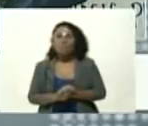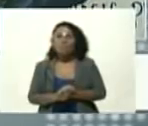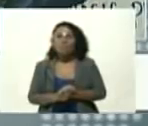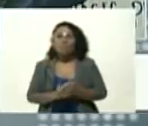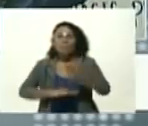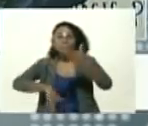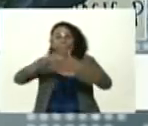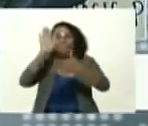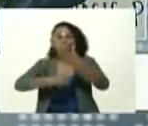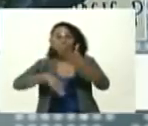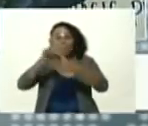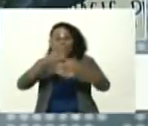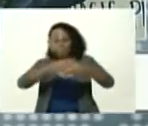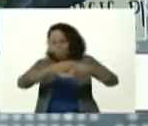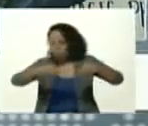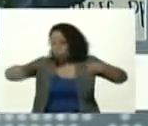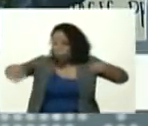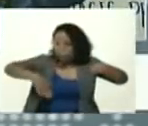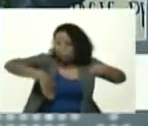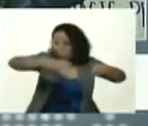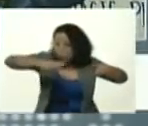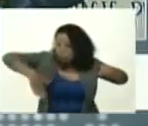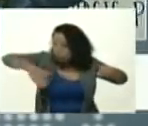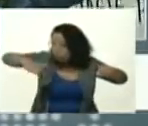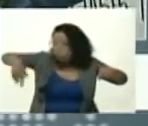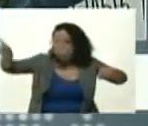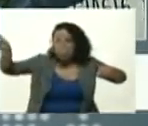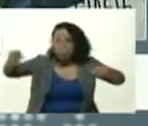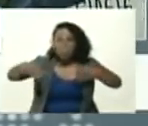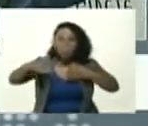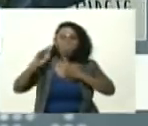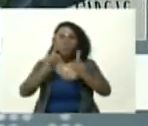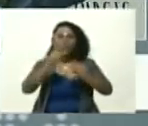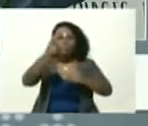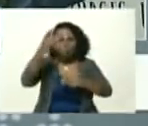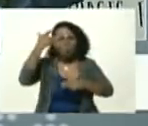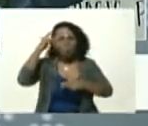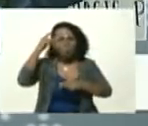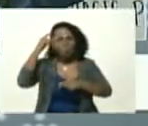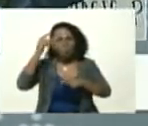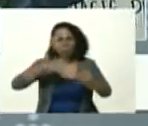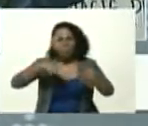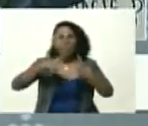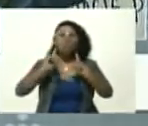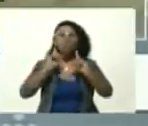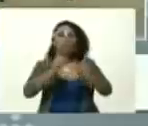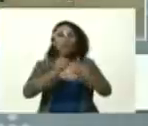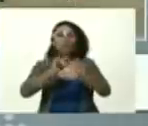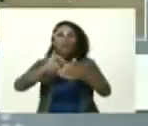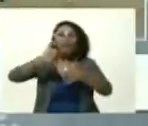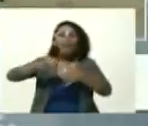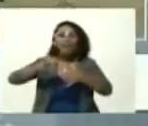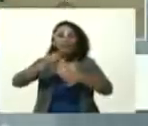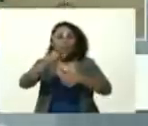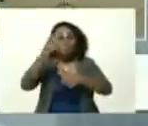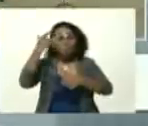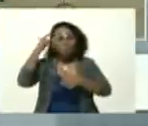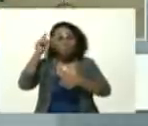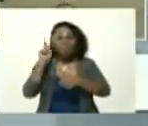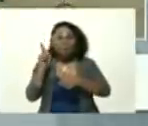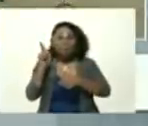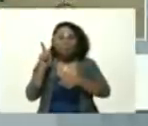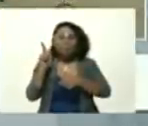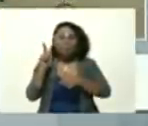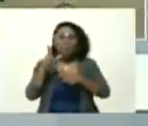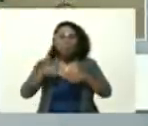pintando pancartas en el pasillo de Jacqueline. Tú tienes que acordarte, el pasillo de ingeniería. Ahí estaban